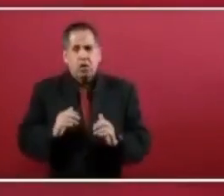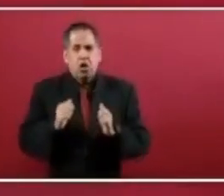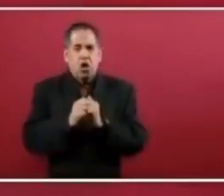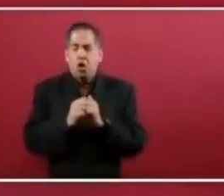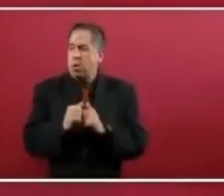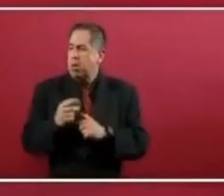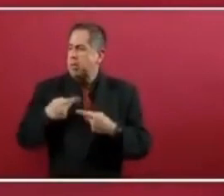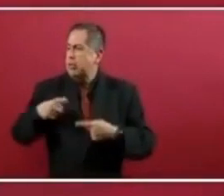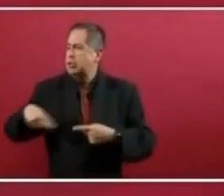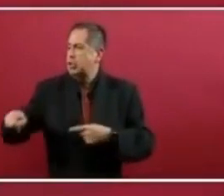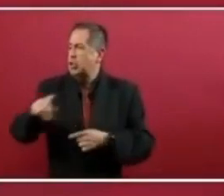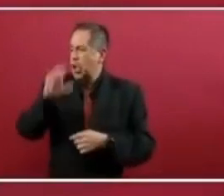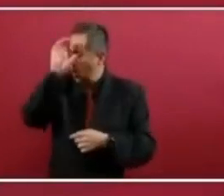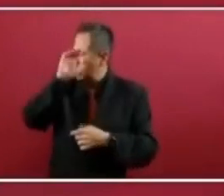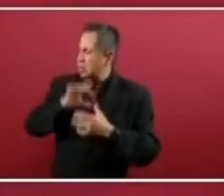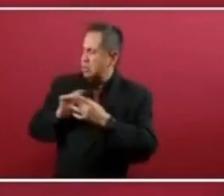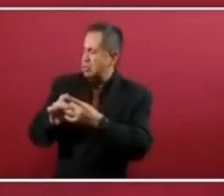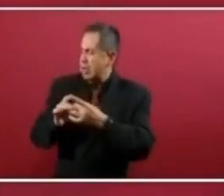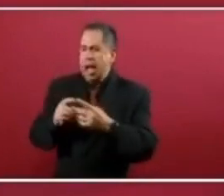el prójimo.